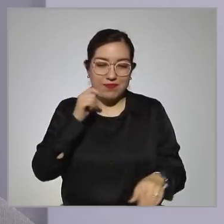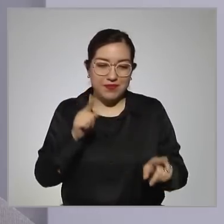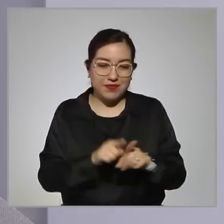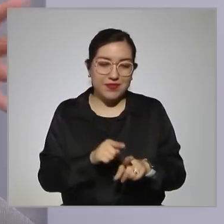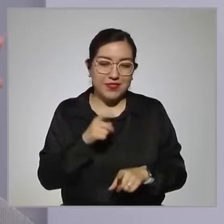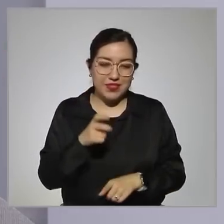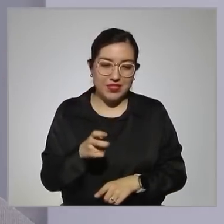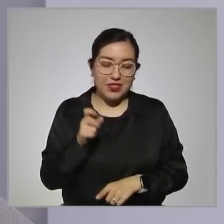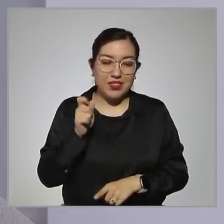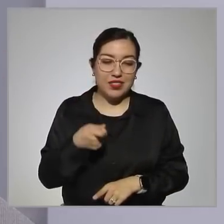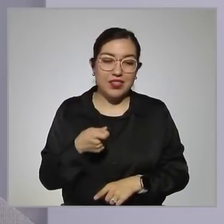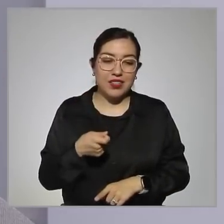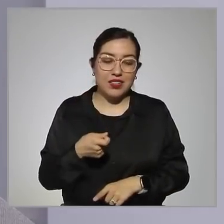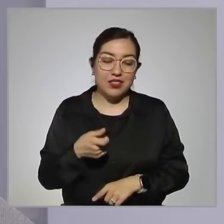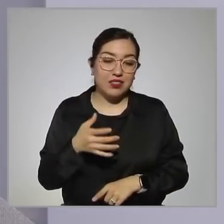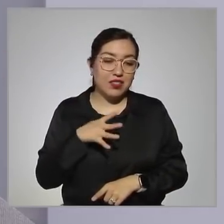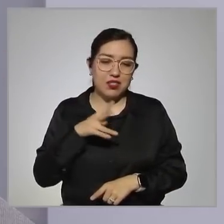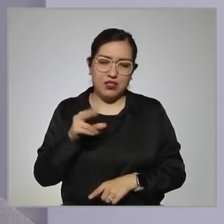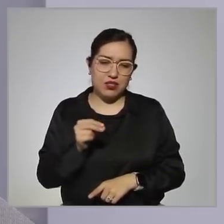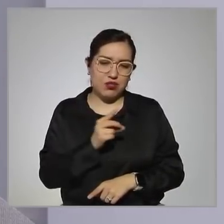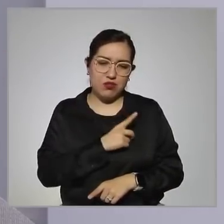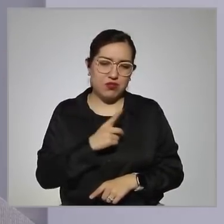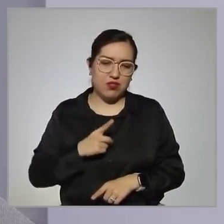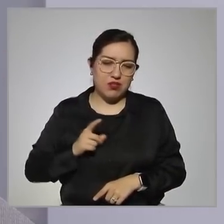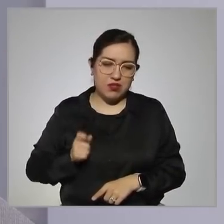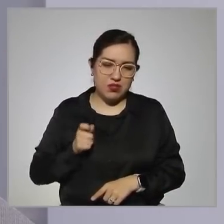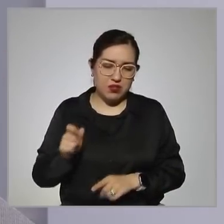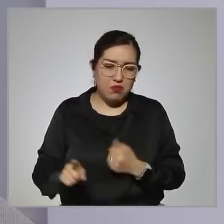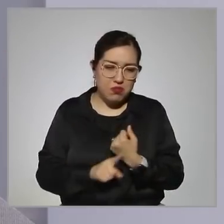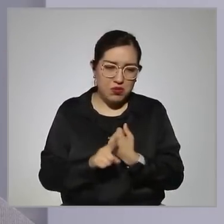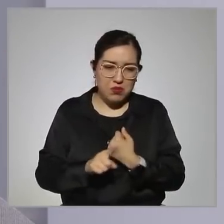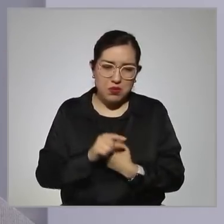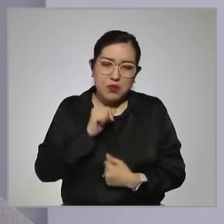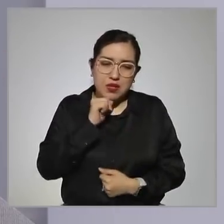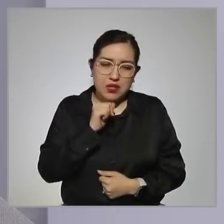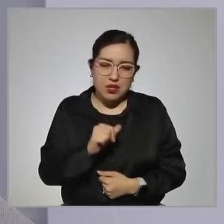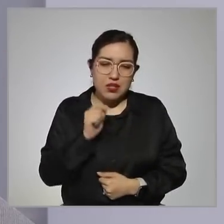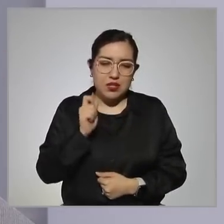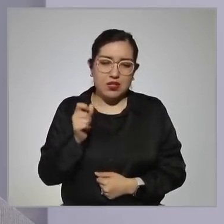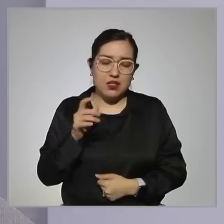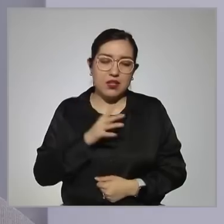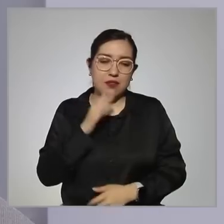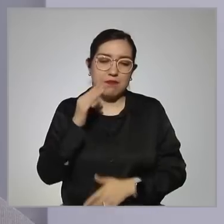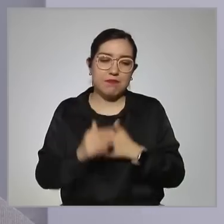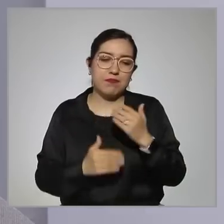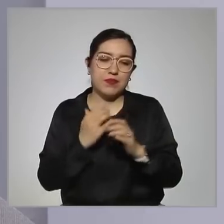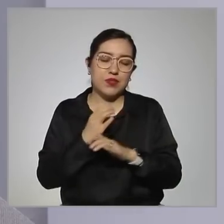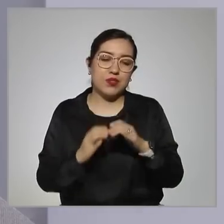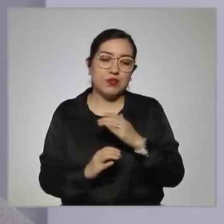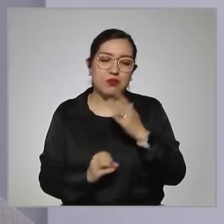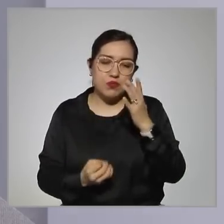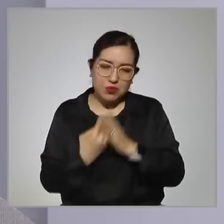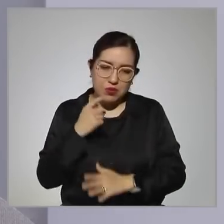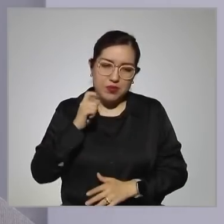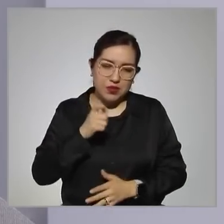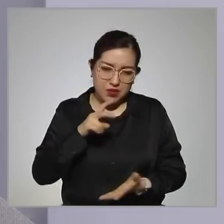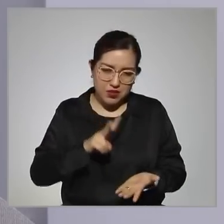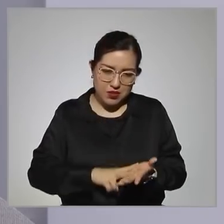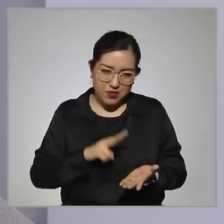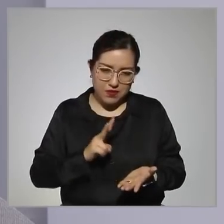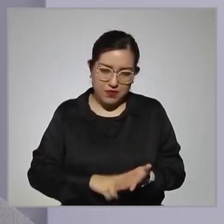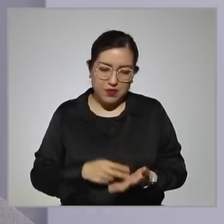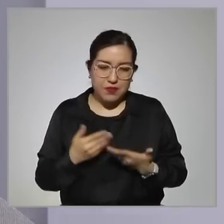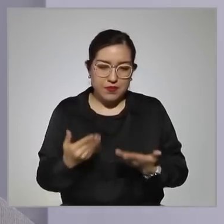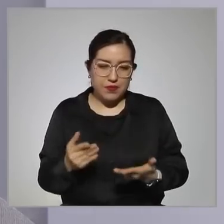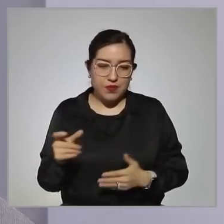eso tampoco debe de significar un problema, sino todo un reto para su resignificación a partir del momento en